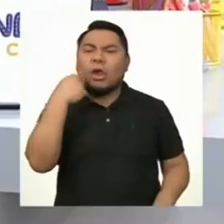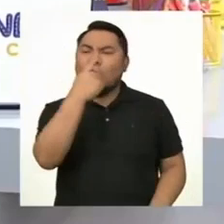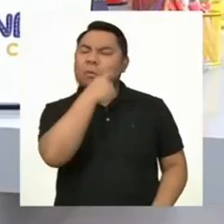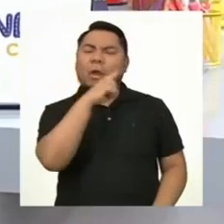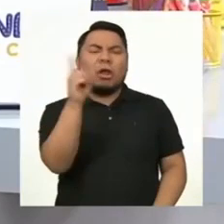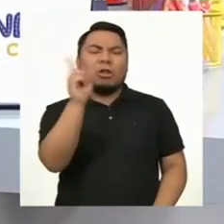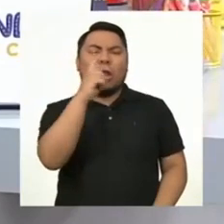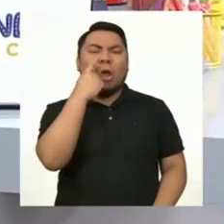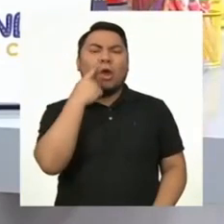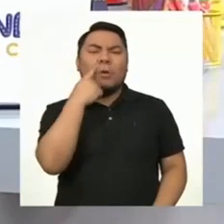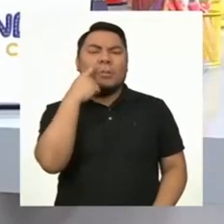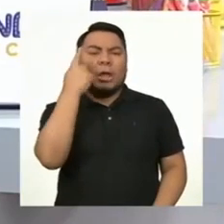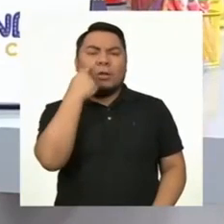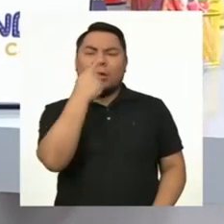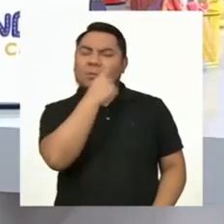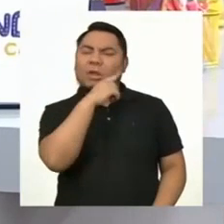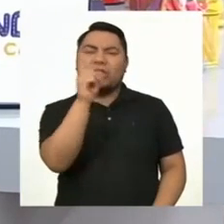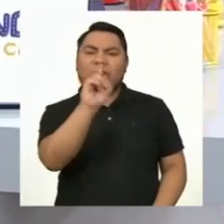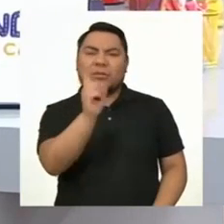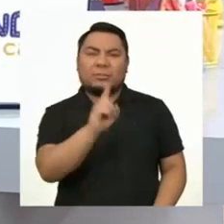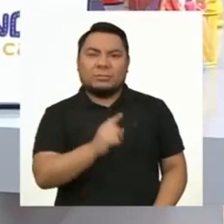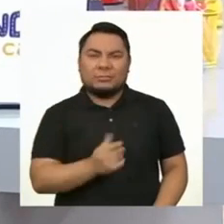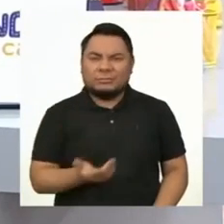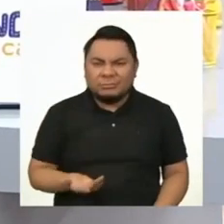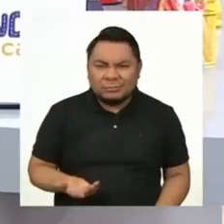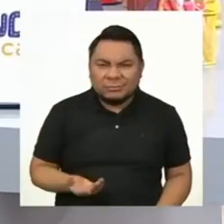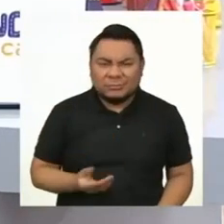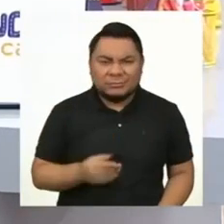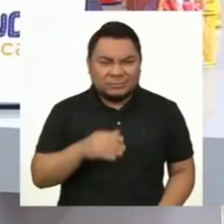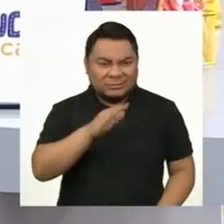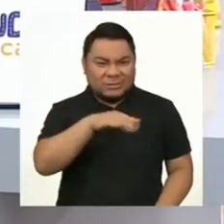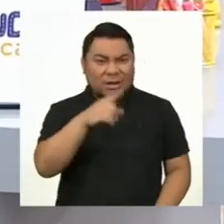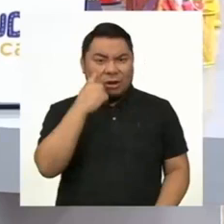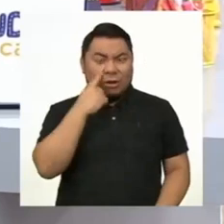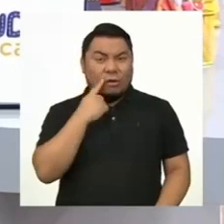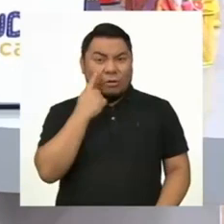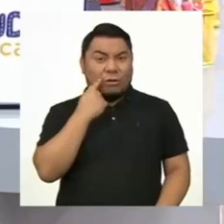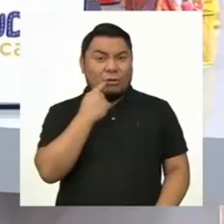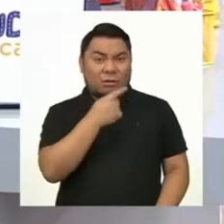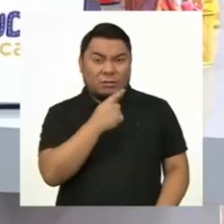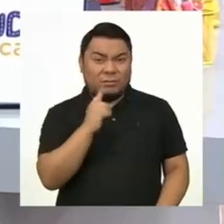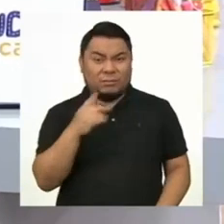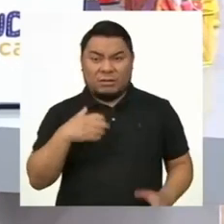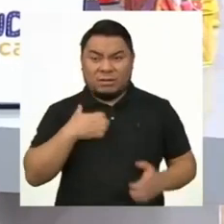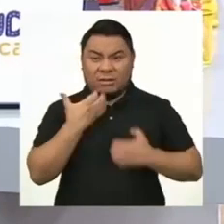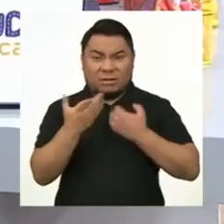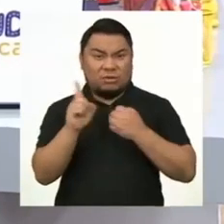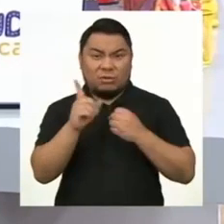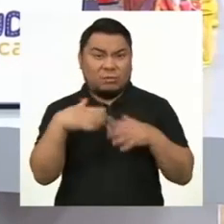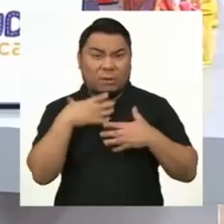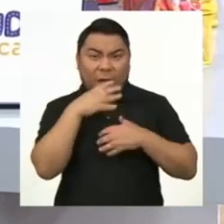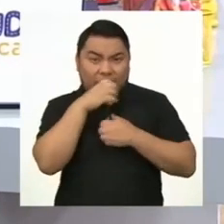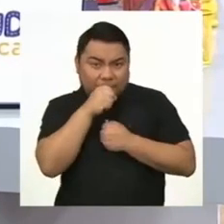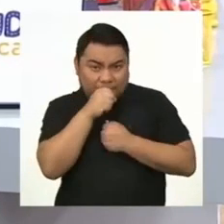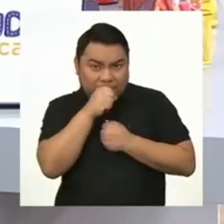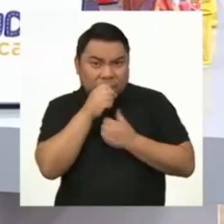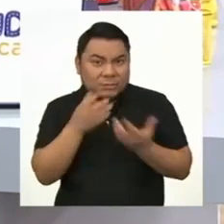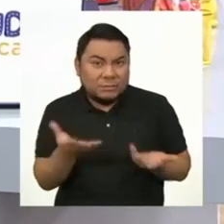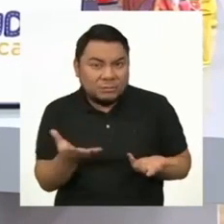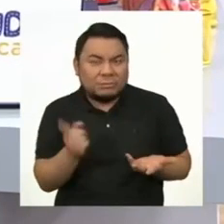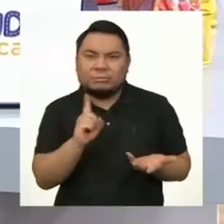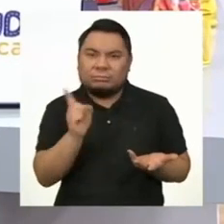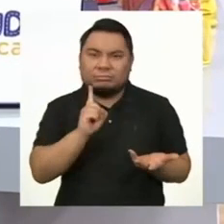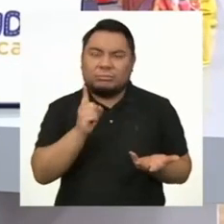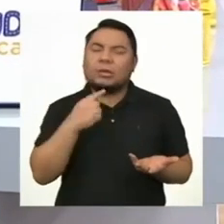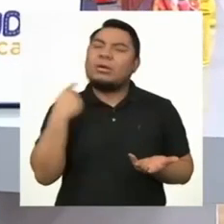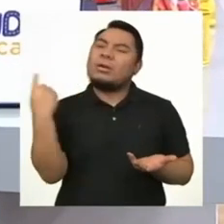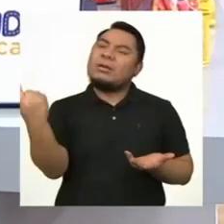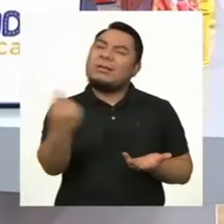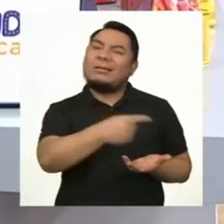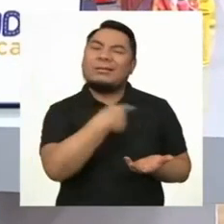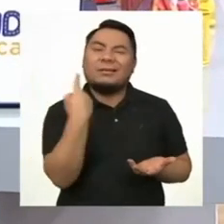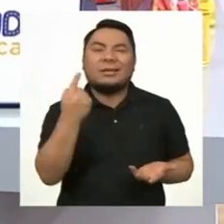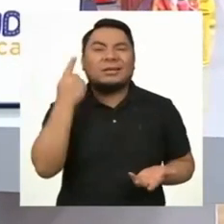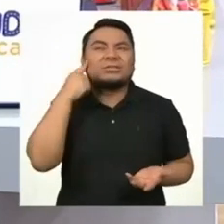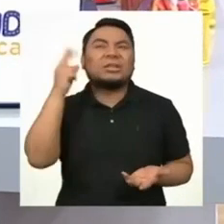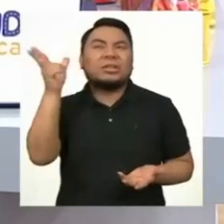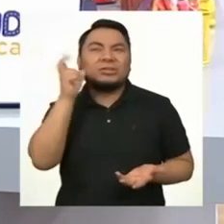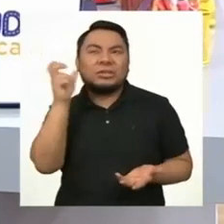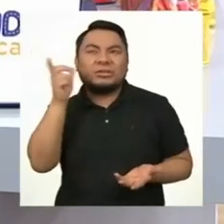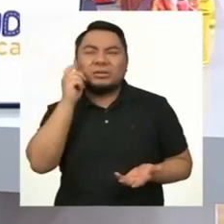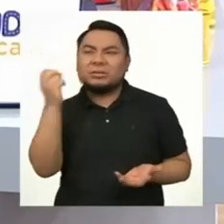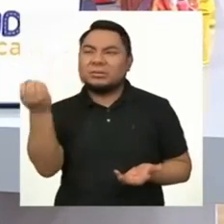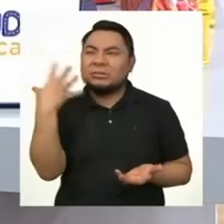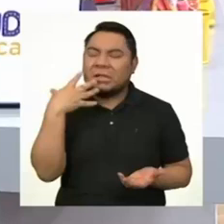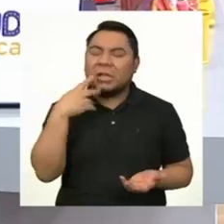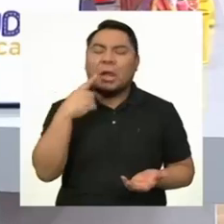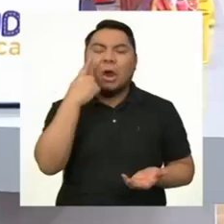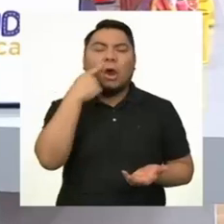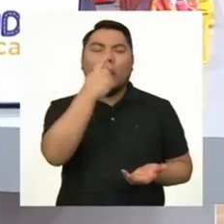lloran. ¿Por qué un chico no puede expresar sus sentimientos? Poco a poco, cuestionando todo lo que escuchamos, lo